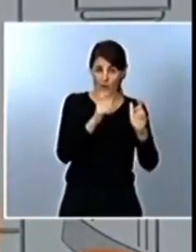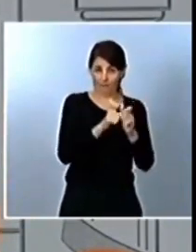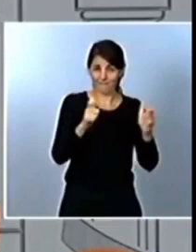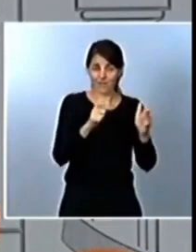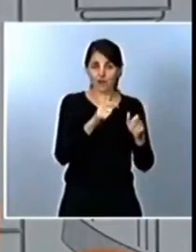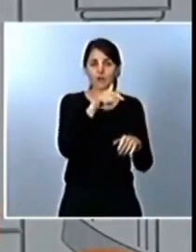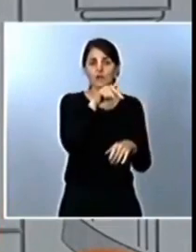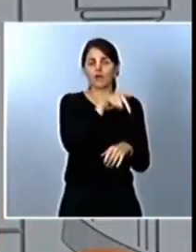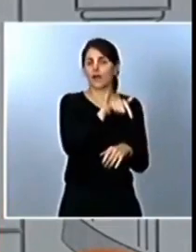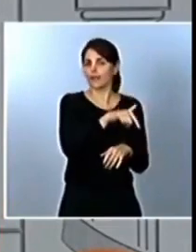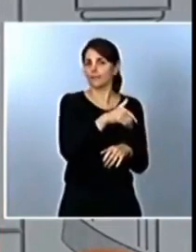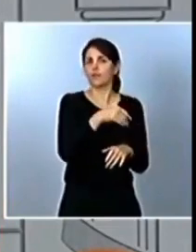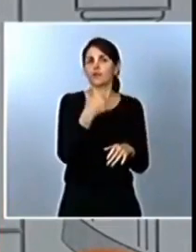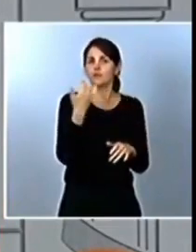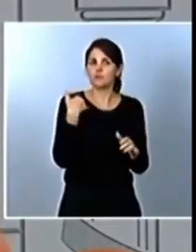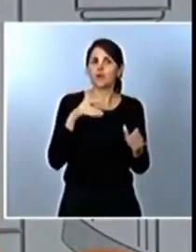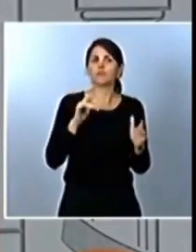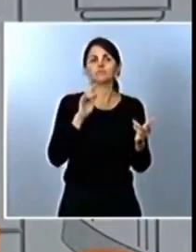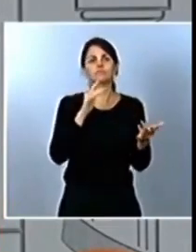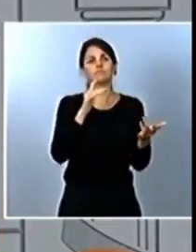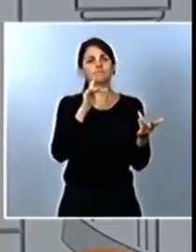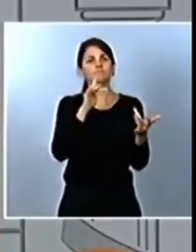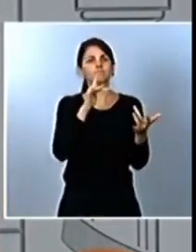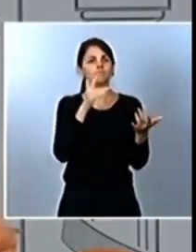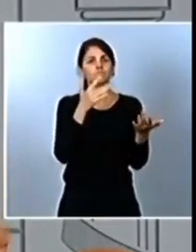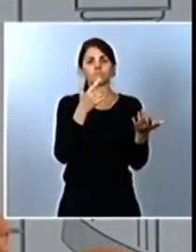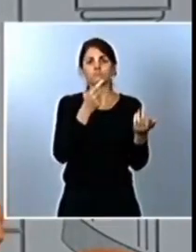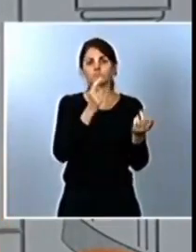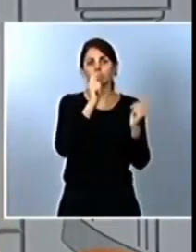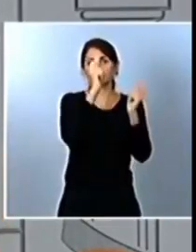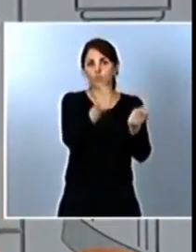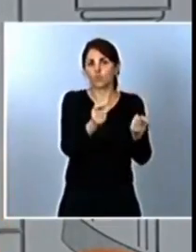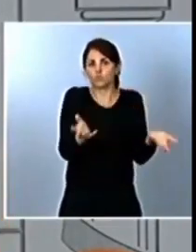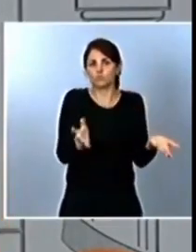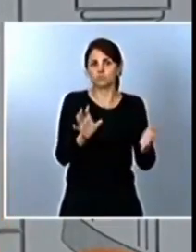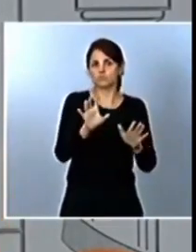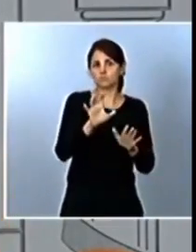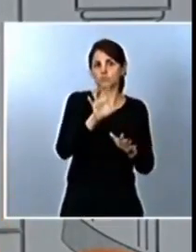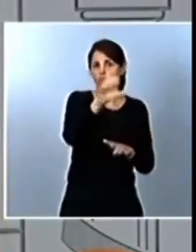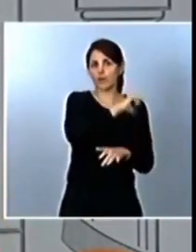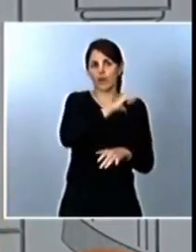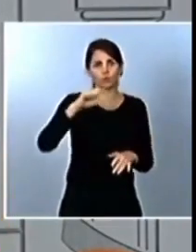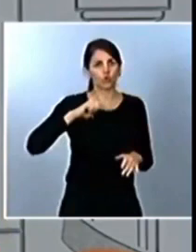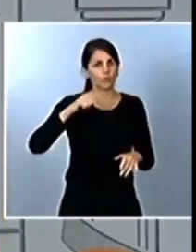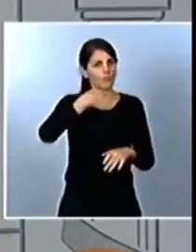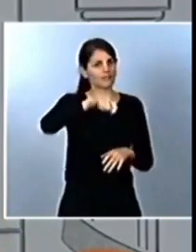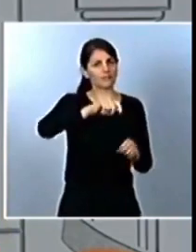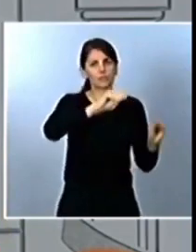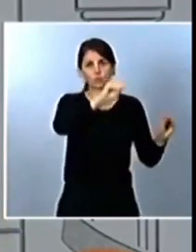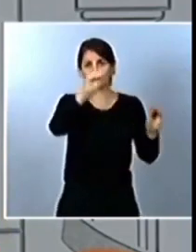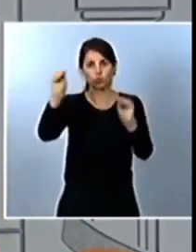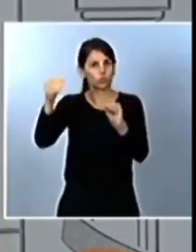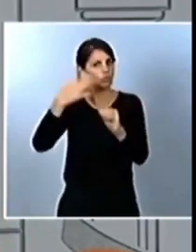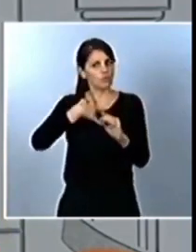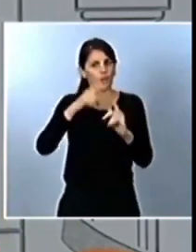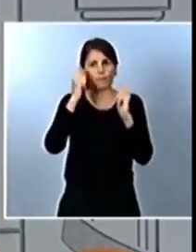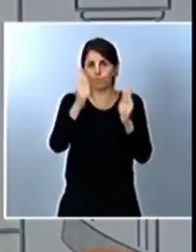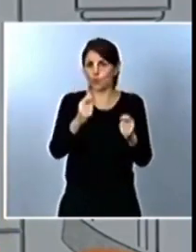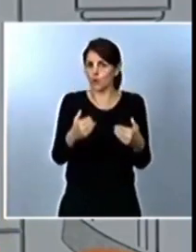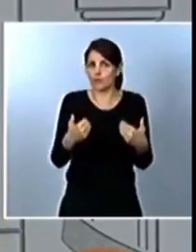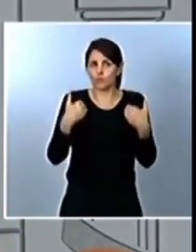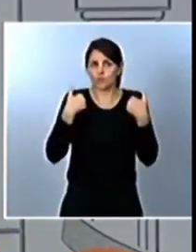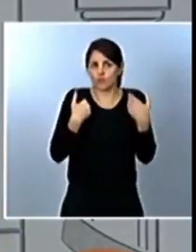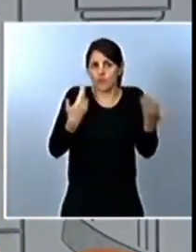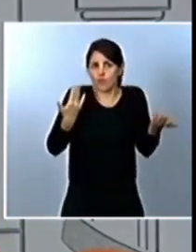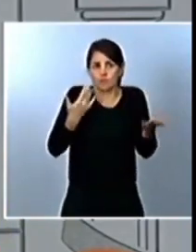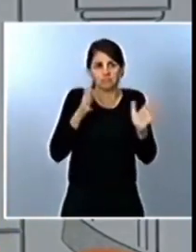autonómicos y presidentas autonómicos como los principales competentes, como las autoridades delegadas para gestionar los instrumentos de ese estado de